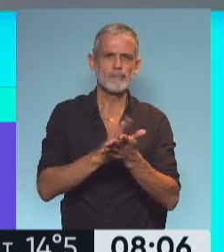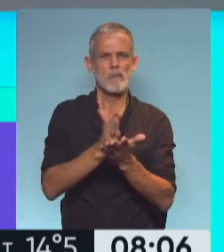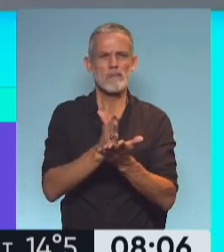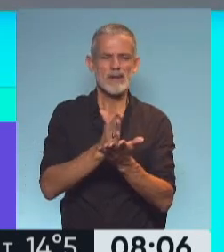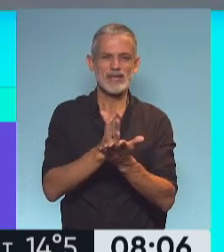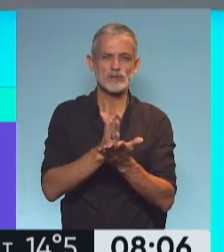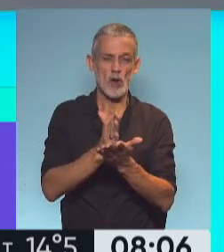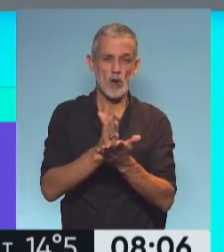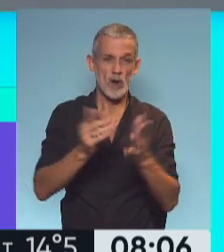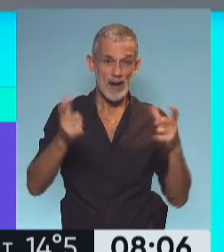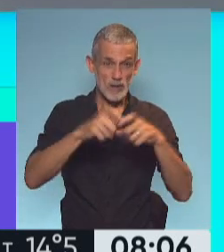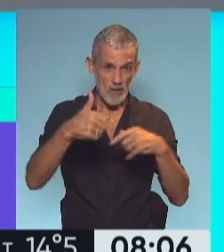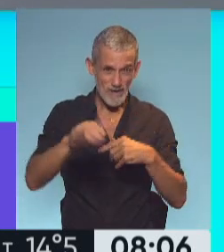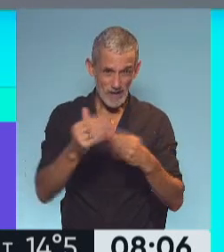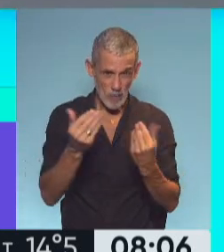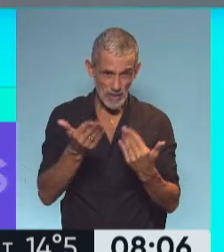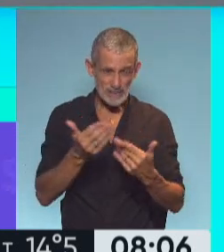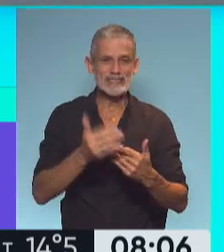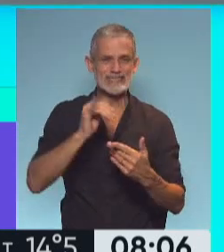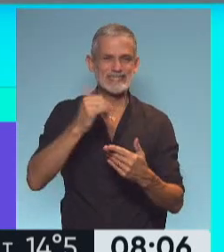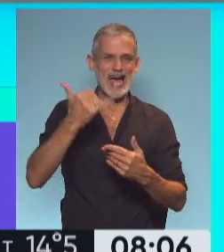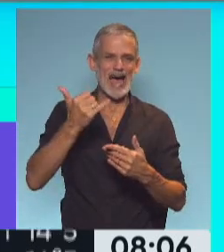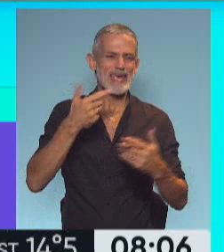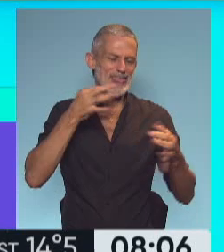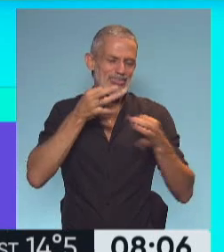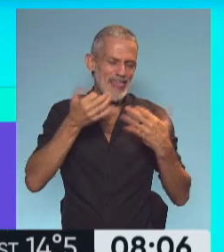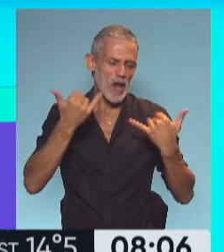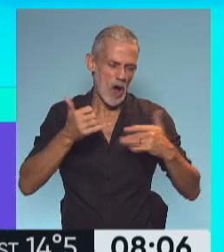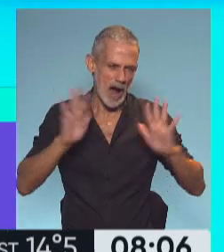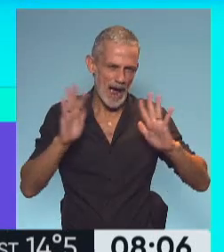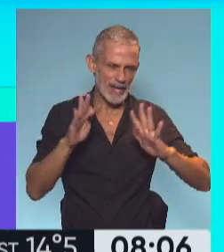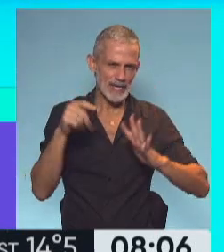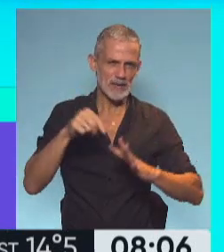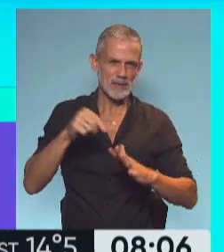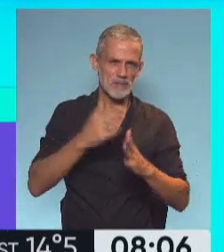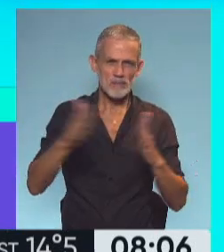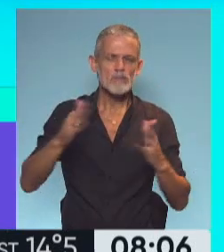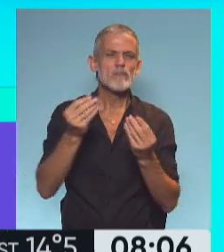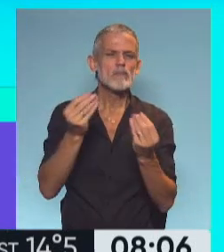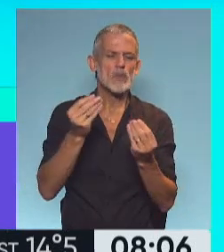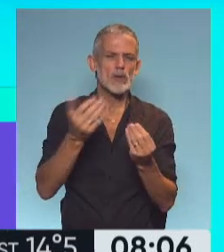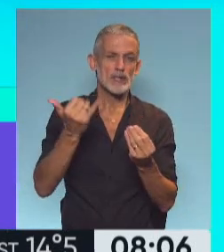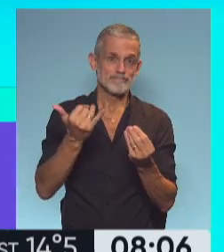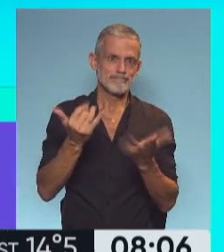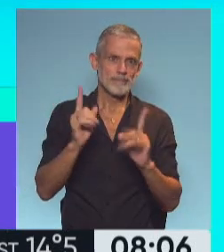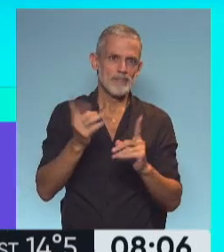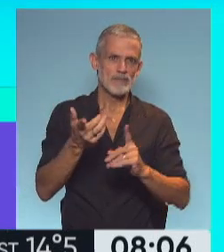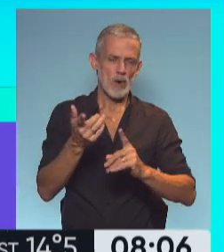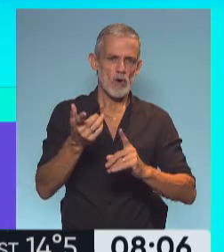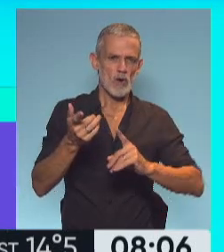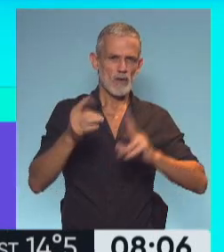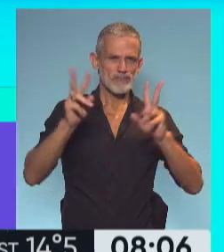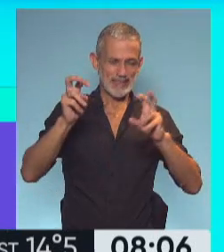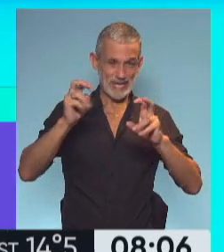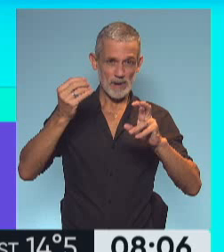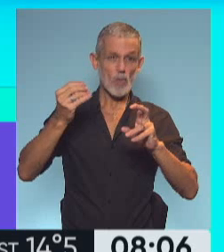¿Esa mesa se puede reunir en las próximas horas? Sí, hay diálogos abiertos en este momento porque justamente está esto. Por un lado el tema